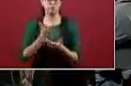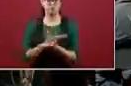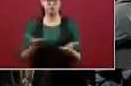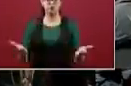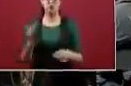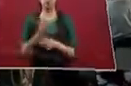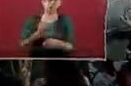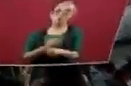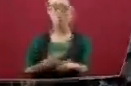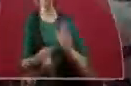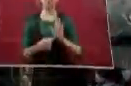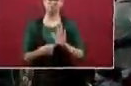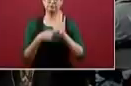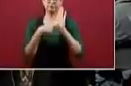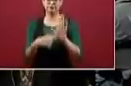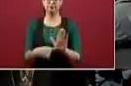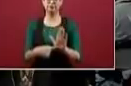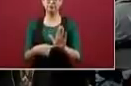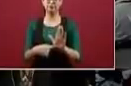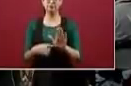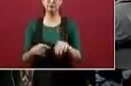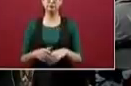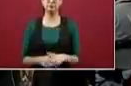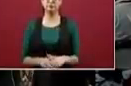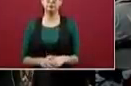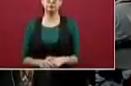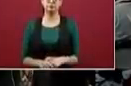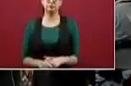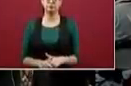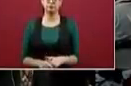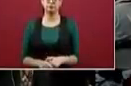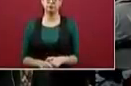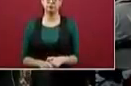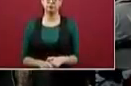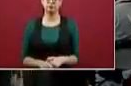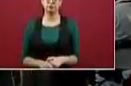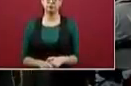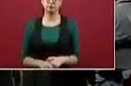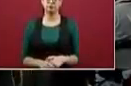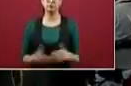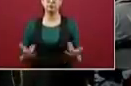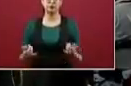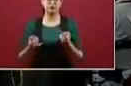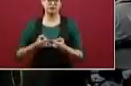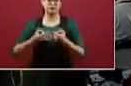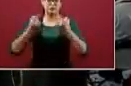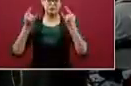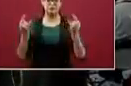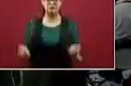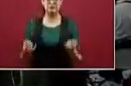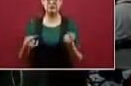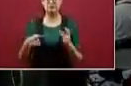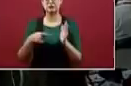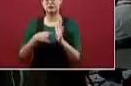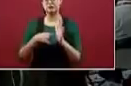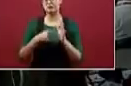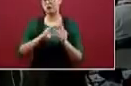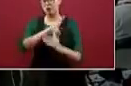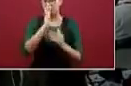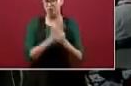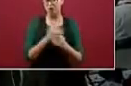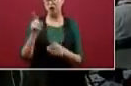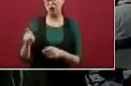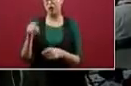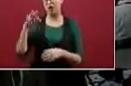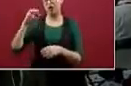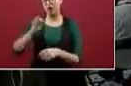ante ustedes un caso que se denunciará ante la Fiscalía de Delitos Electorales y